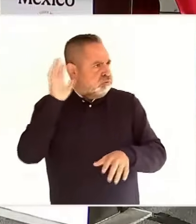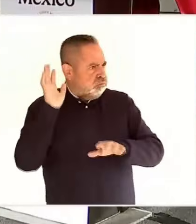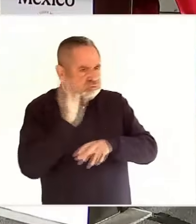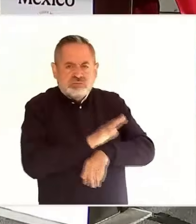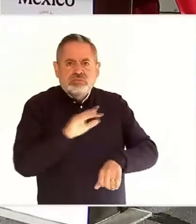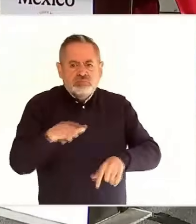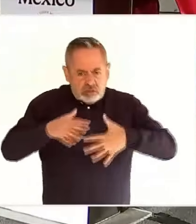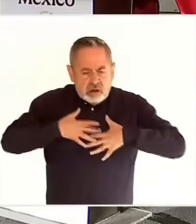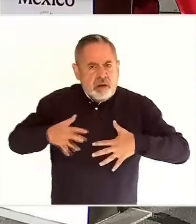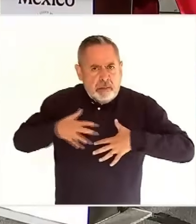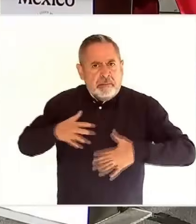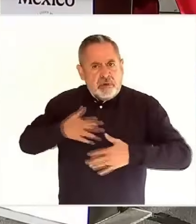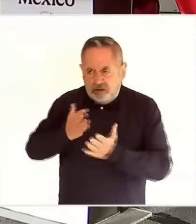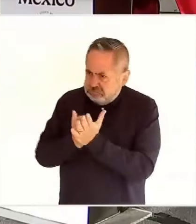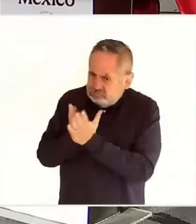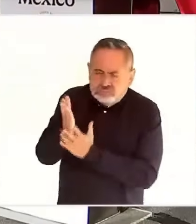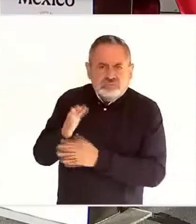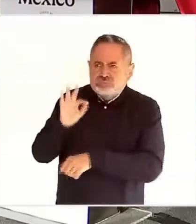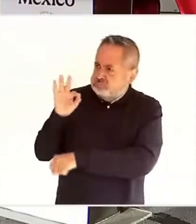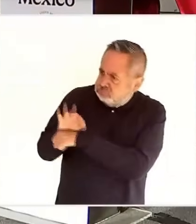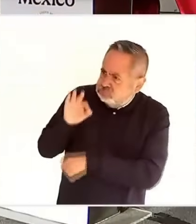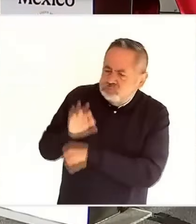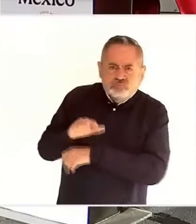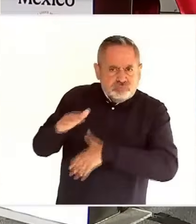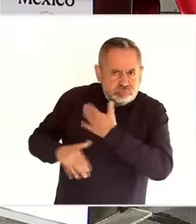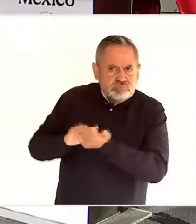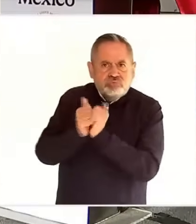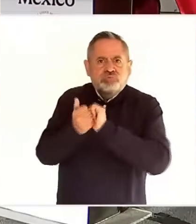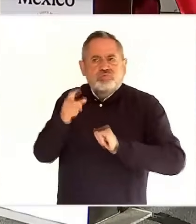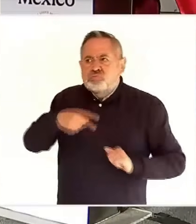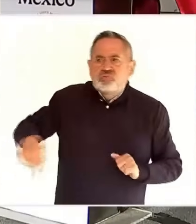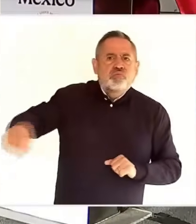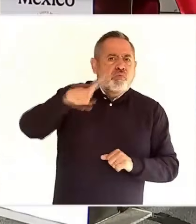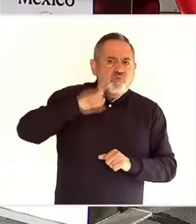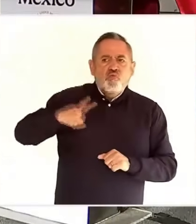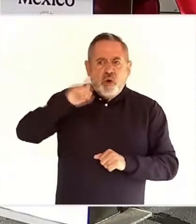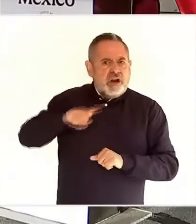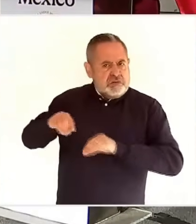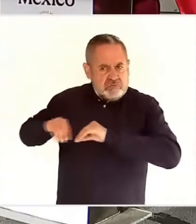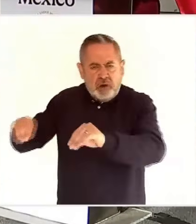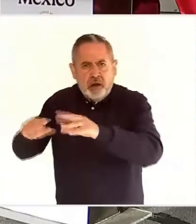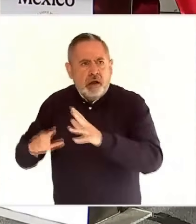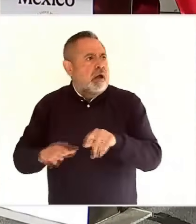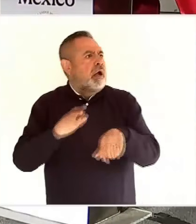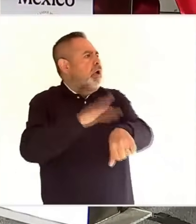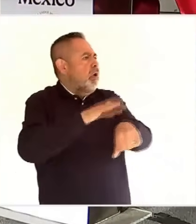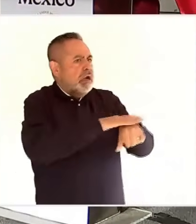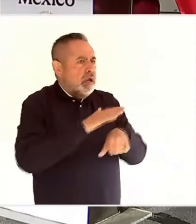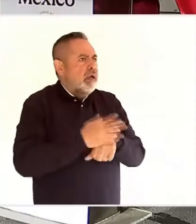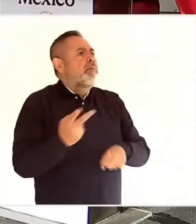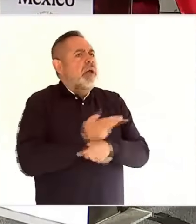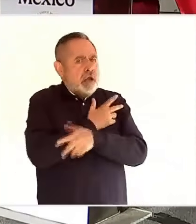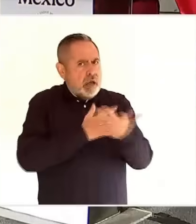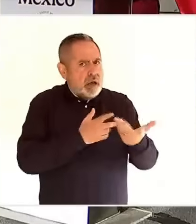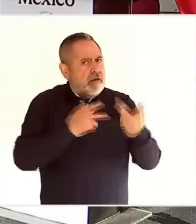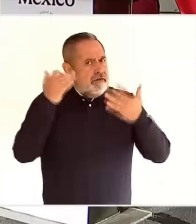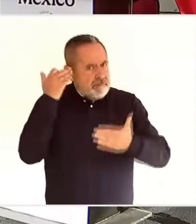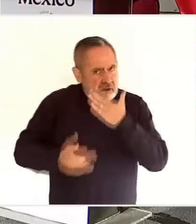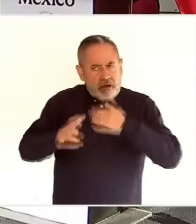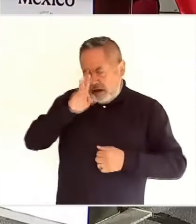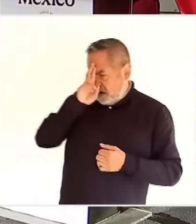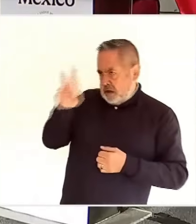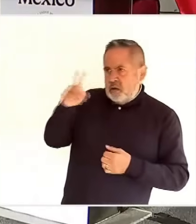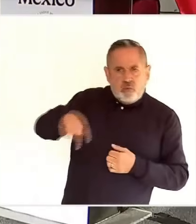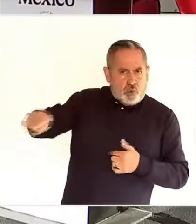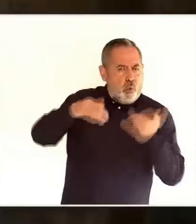propia trayectoria, sino que interpelaban a toda una sociedad que aún no estaba dispuesta a reconocer en